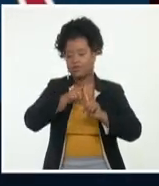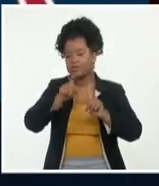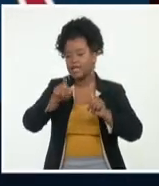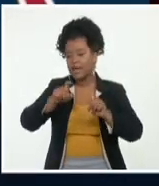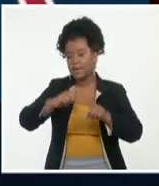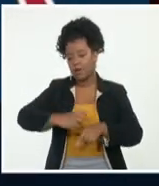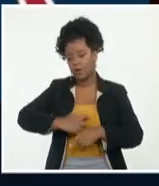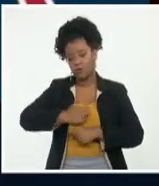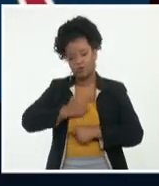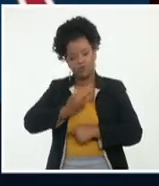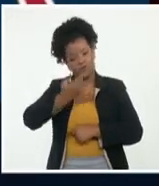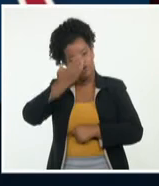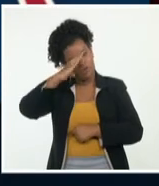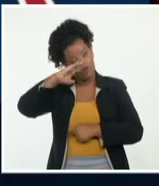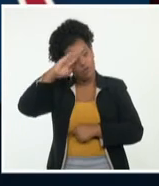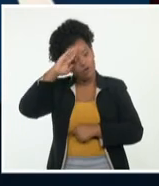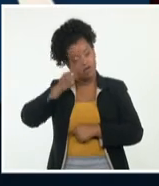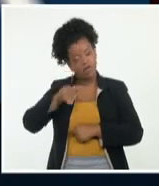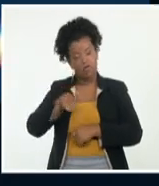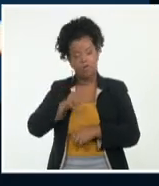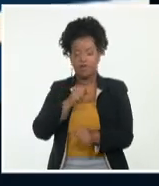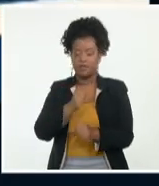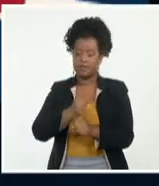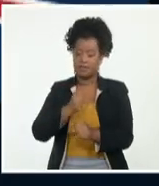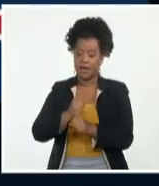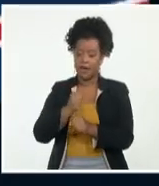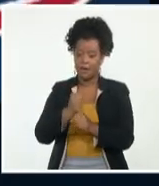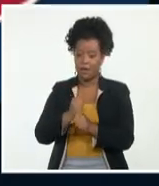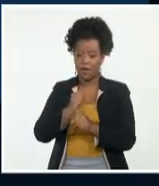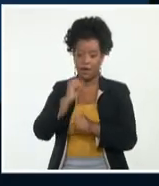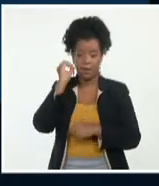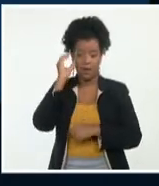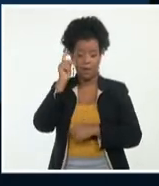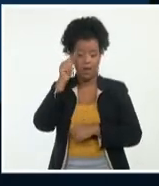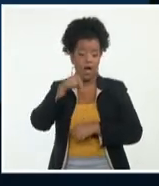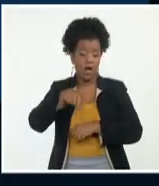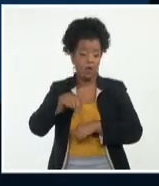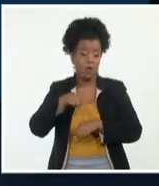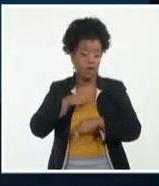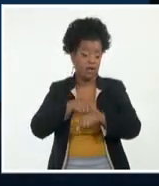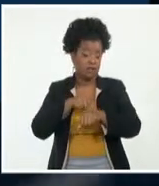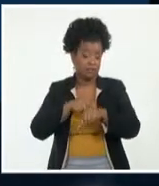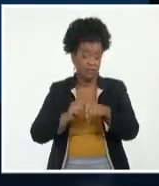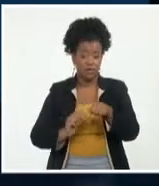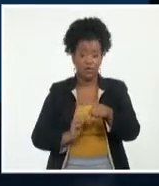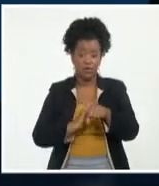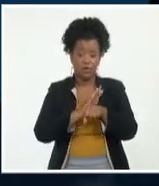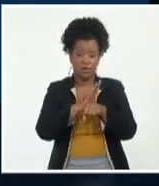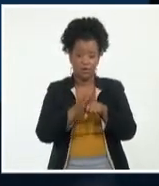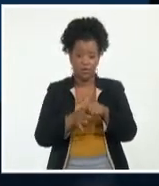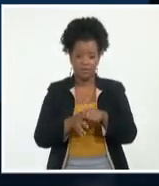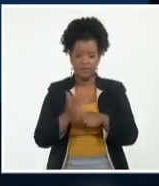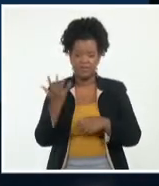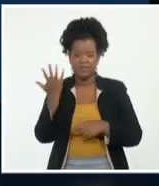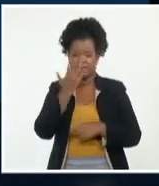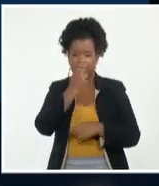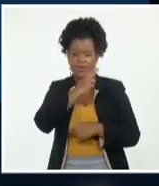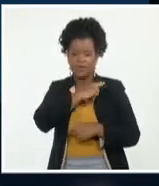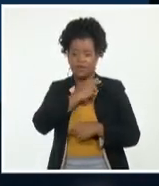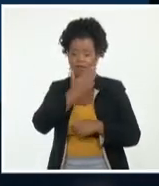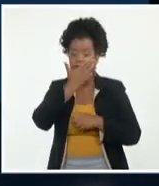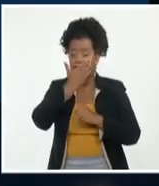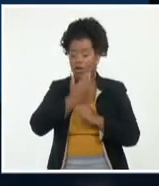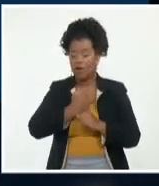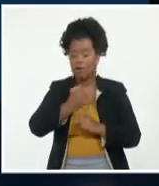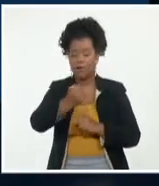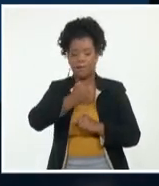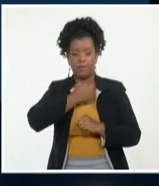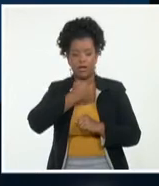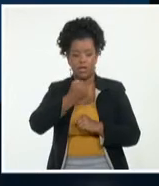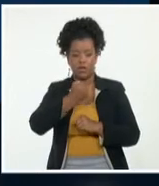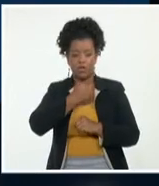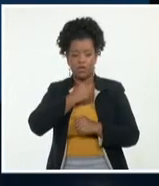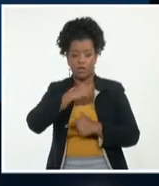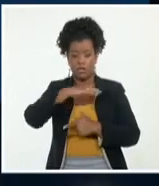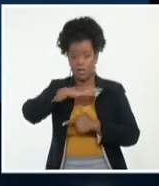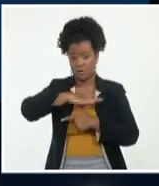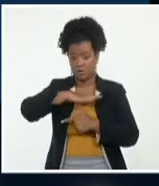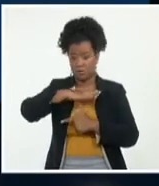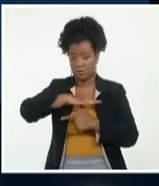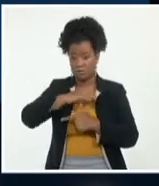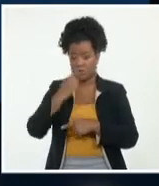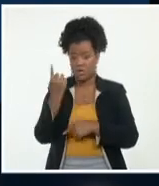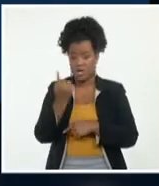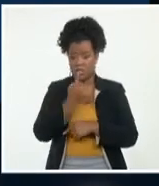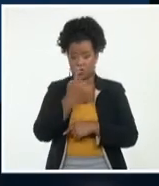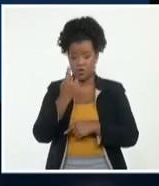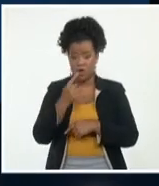el papel de los creadores en el contexto actual. Será conducido por el joven periodista y vicepresidente nacional de la